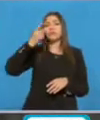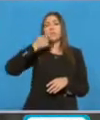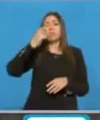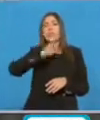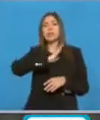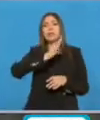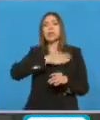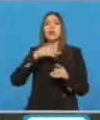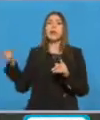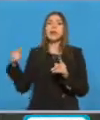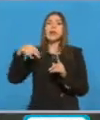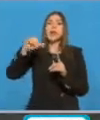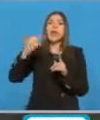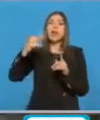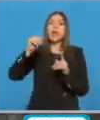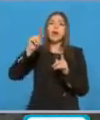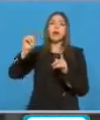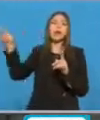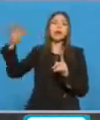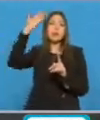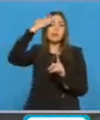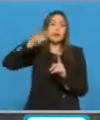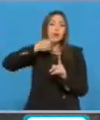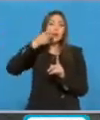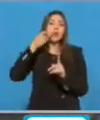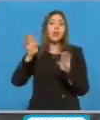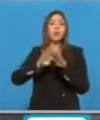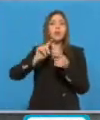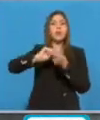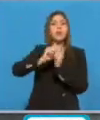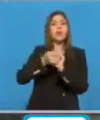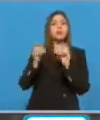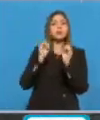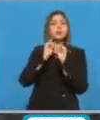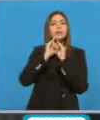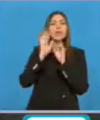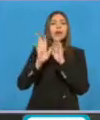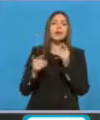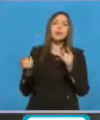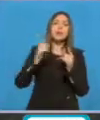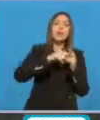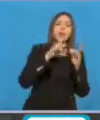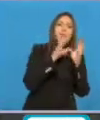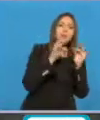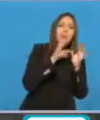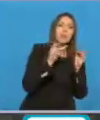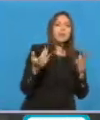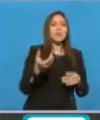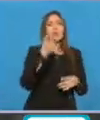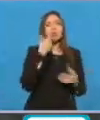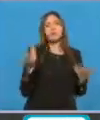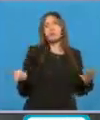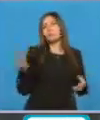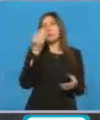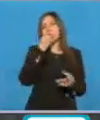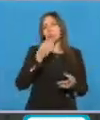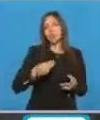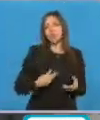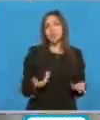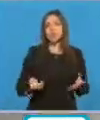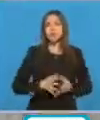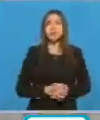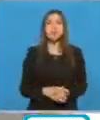servía mucho. Y este cuate, Hernán Cortés, como era un poco casquivano, pues dijo, pues ni modo. Ay, sí, bueno, tío Alberto, vamos a